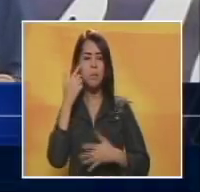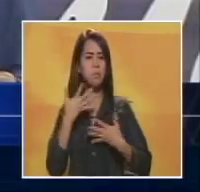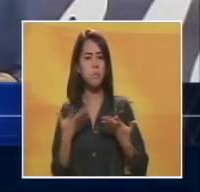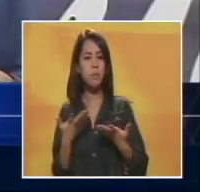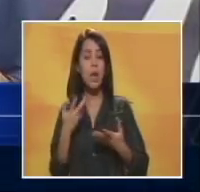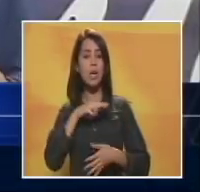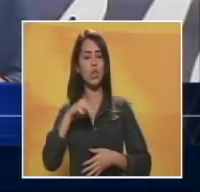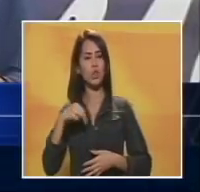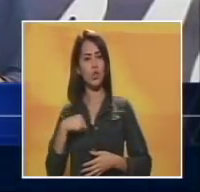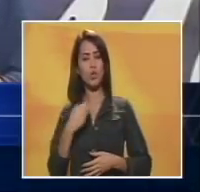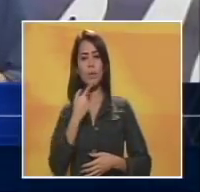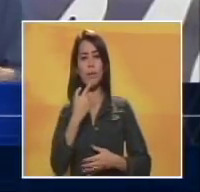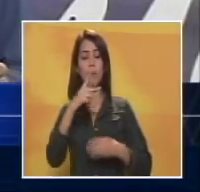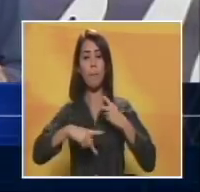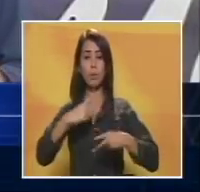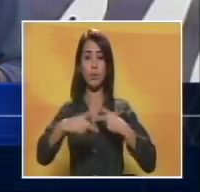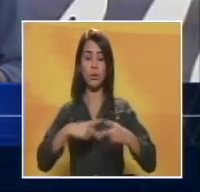Tiene serios